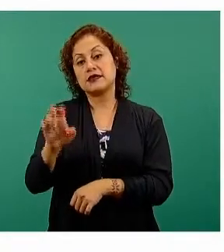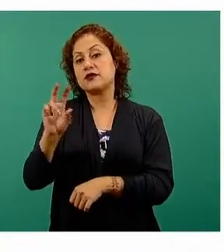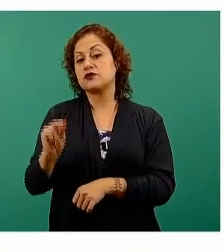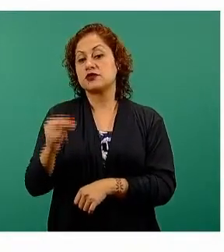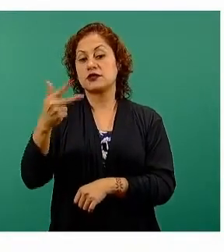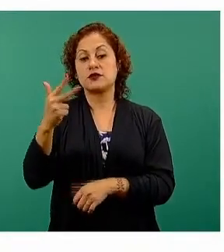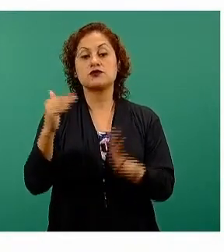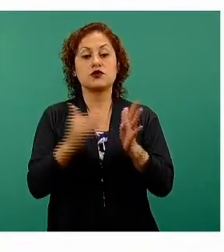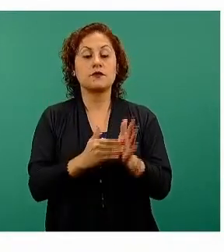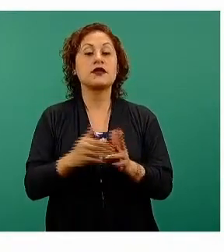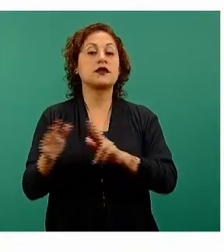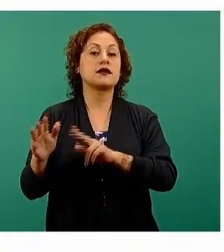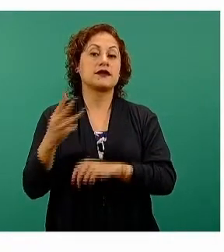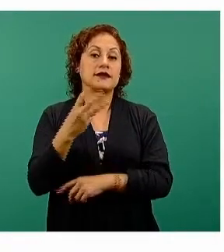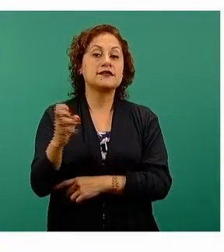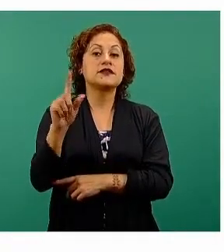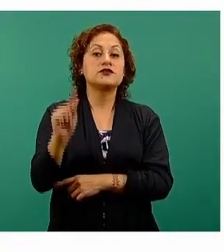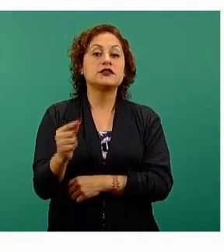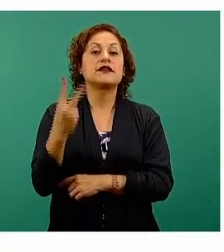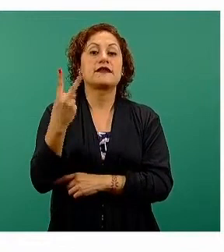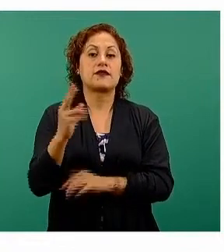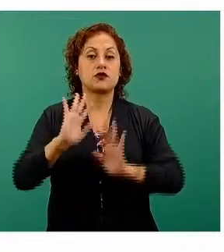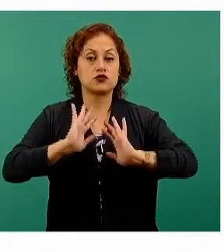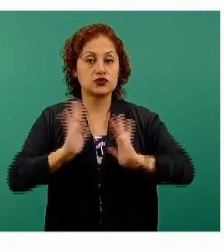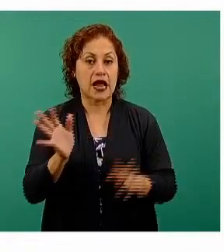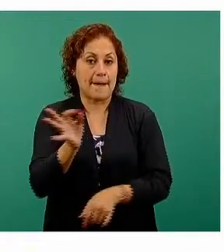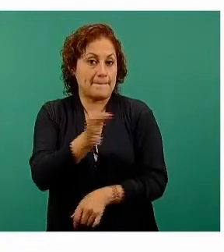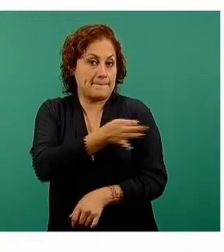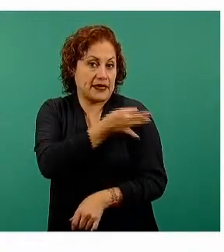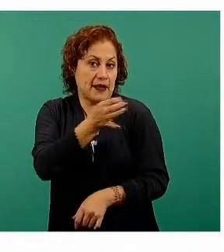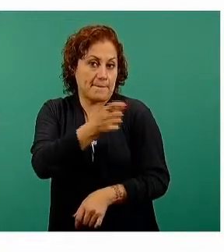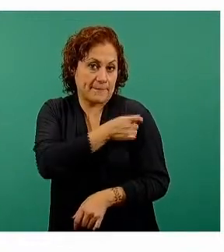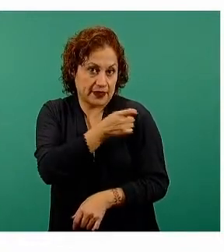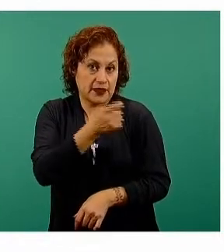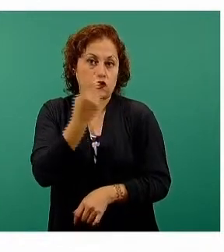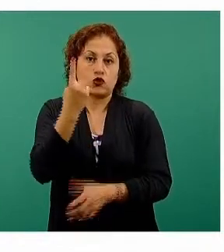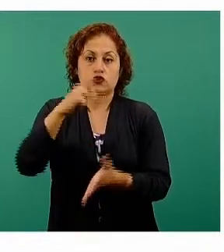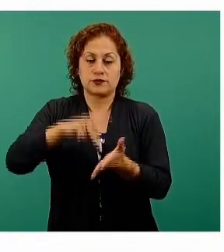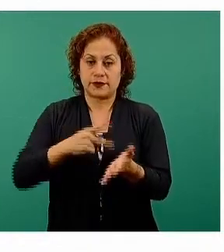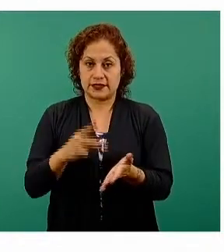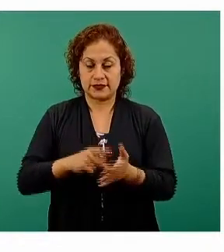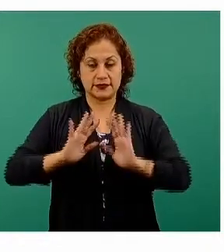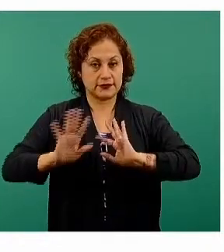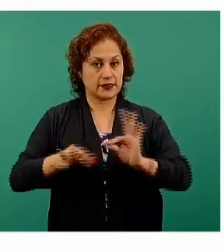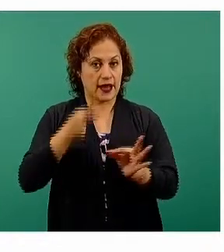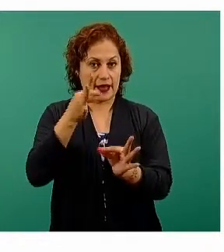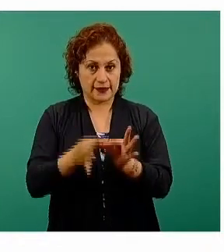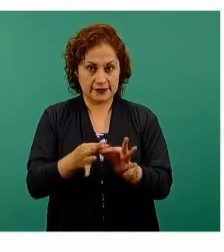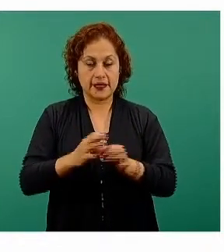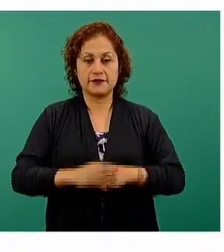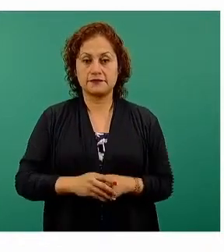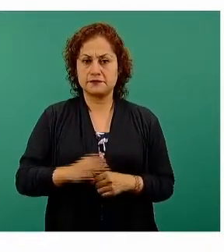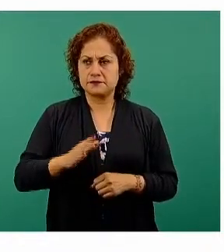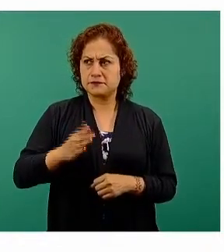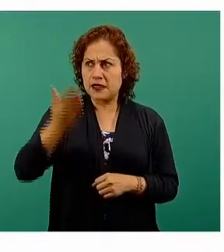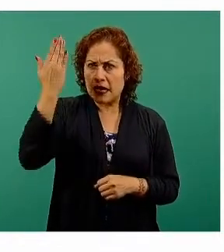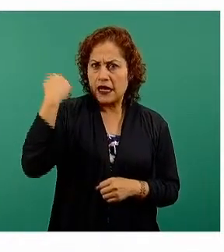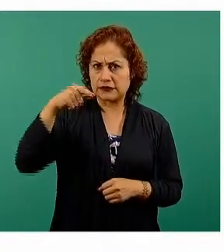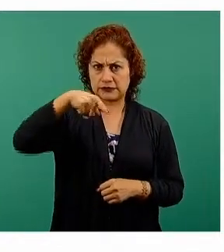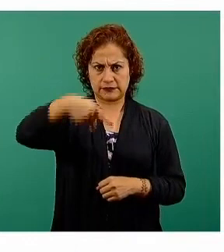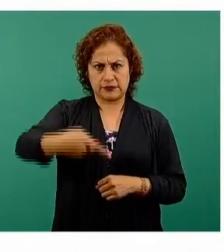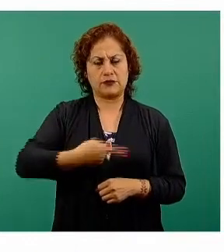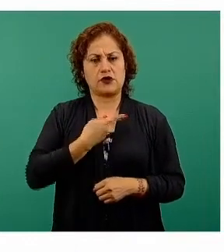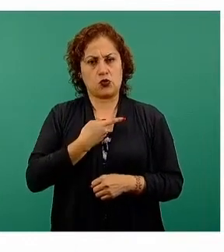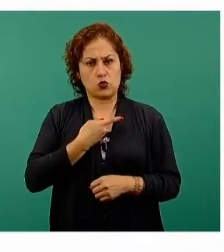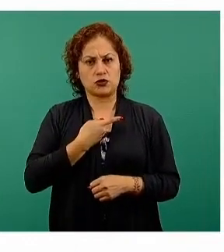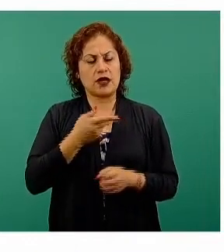588,372, que es el 73%, ya recibió su segunda dosis. Lo preguntaban en la otra ocasión en la que yo estuve, y sí, el